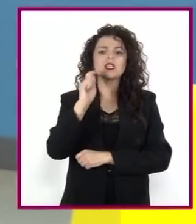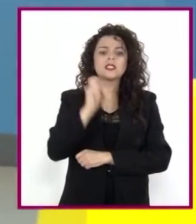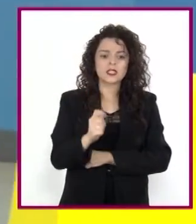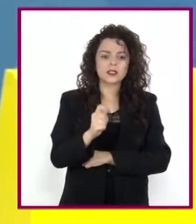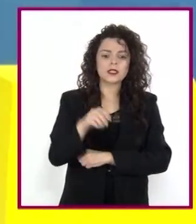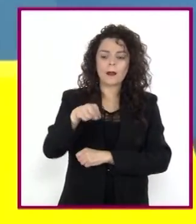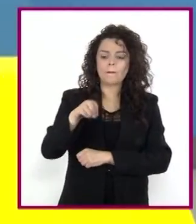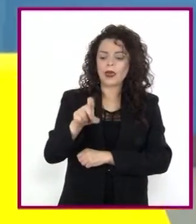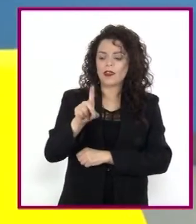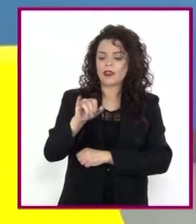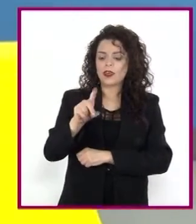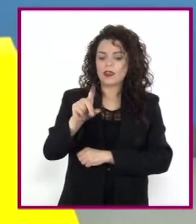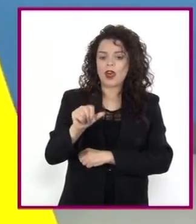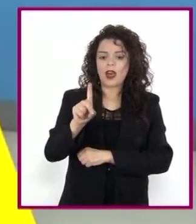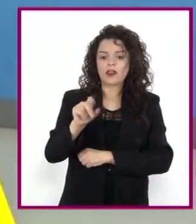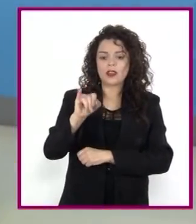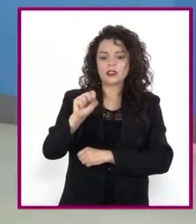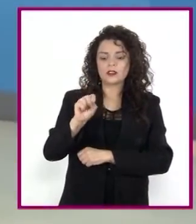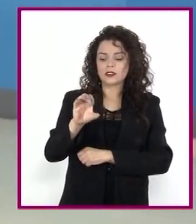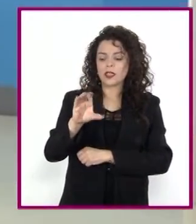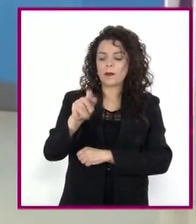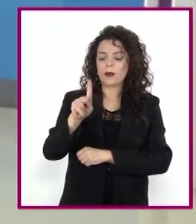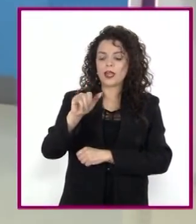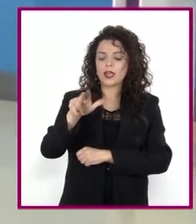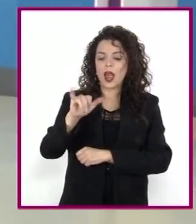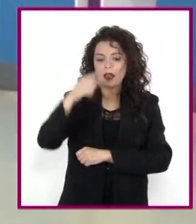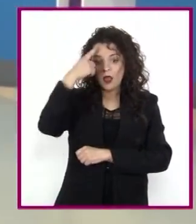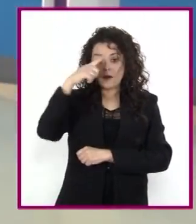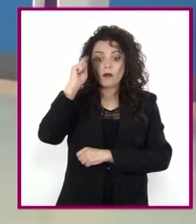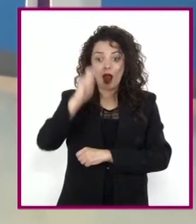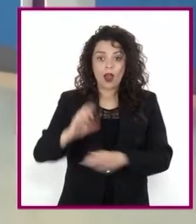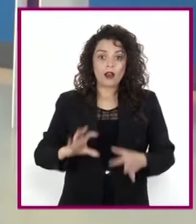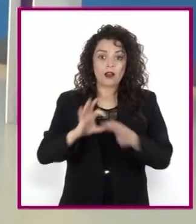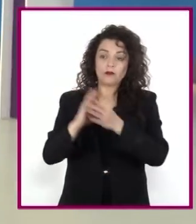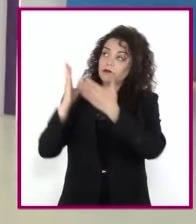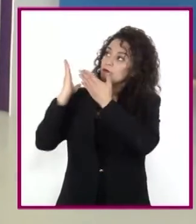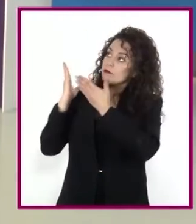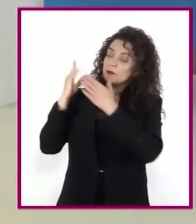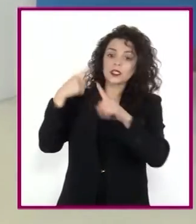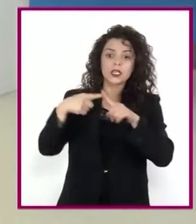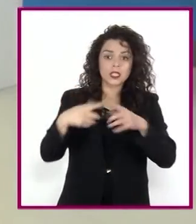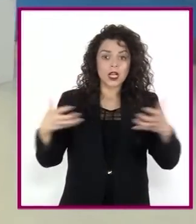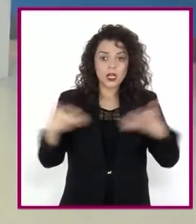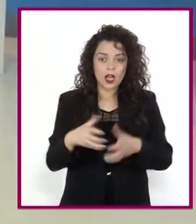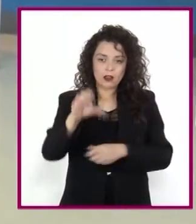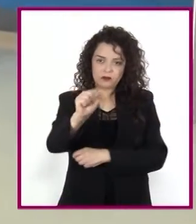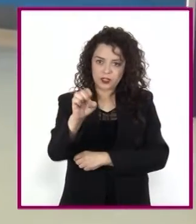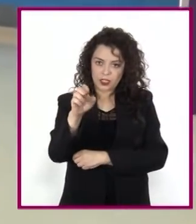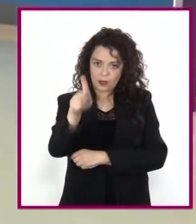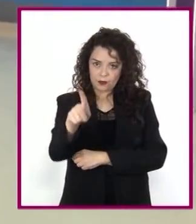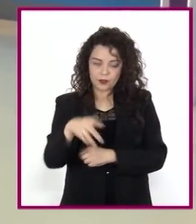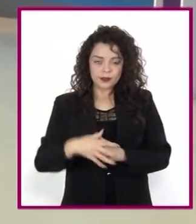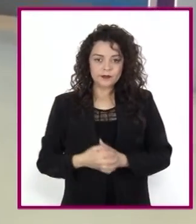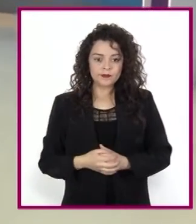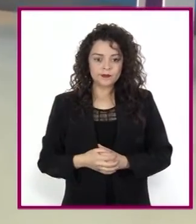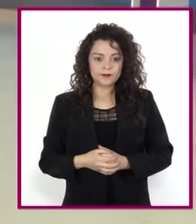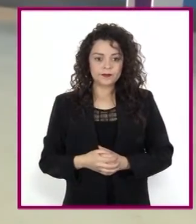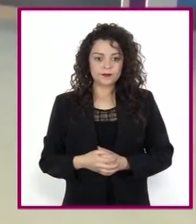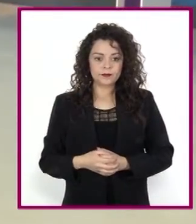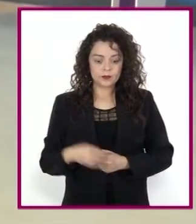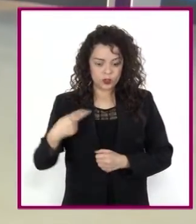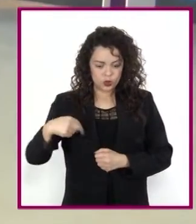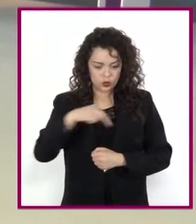disciplinaria en apego al marco para la convivencia escolar, expedido por la Secretaría de Educación Pública. En nuestra